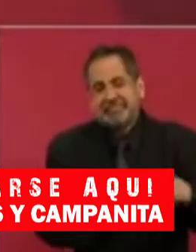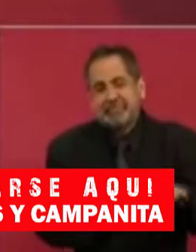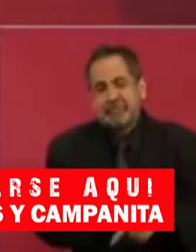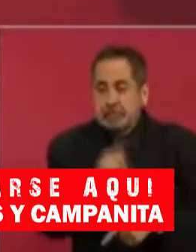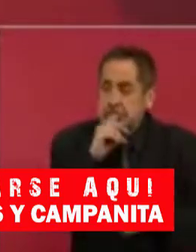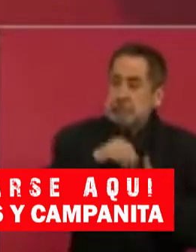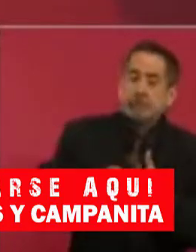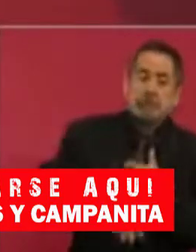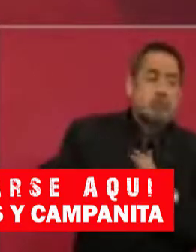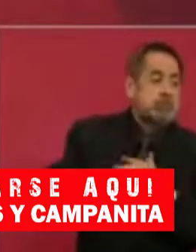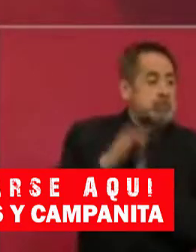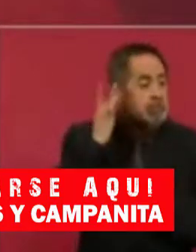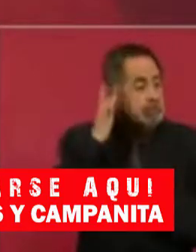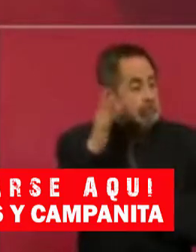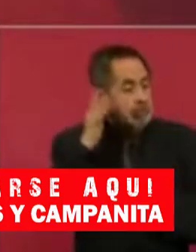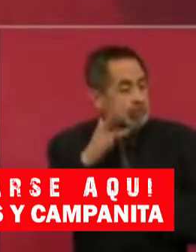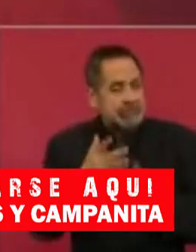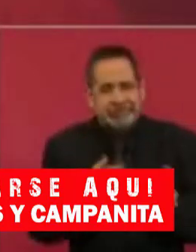Porque no solo